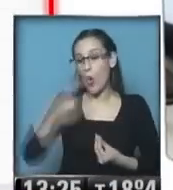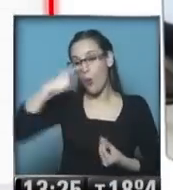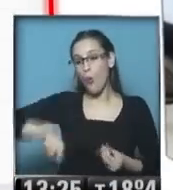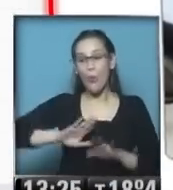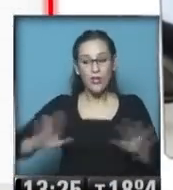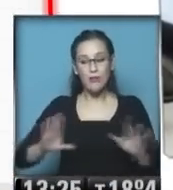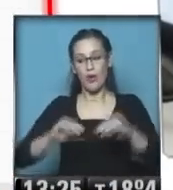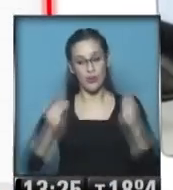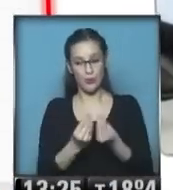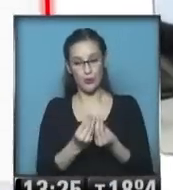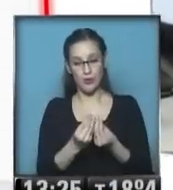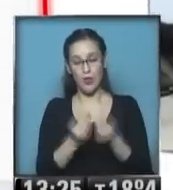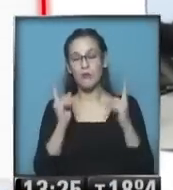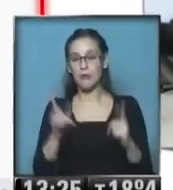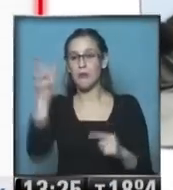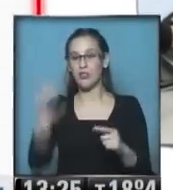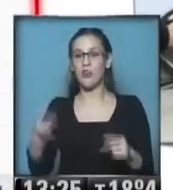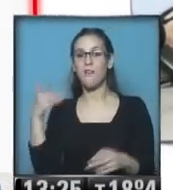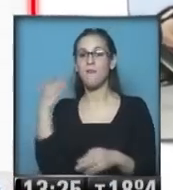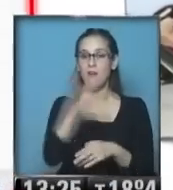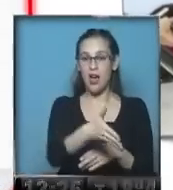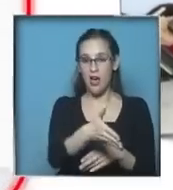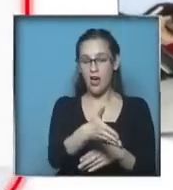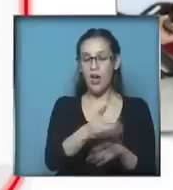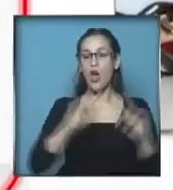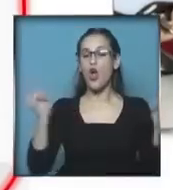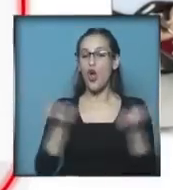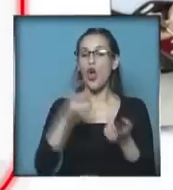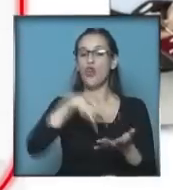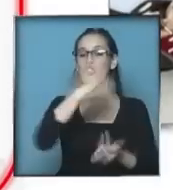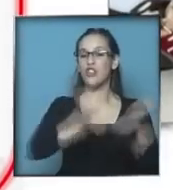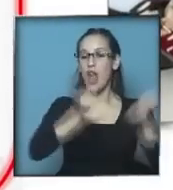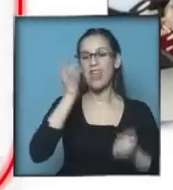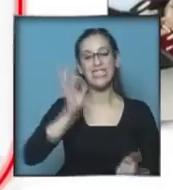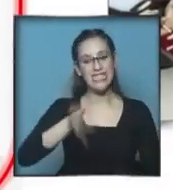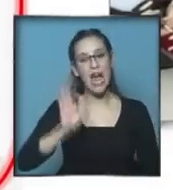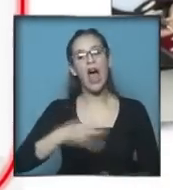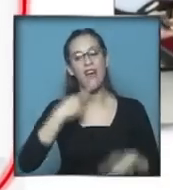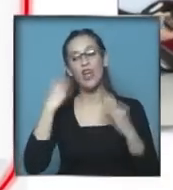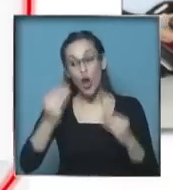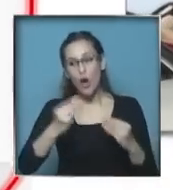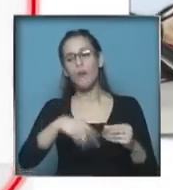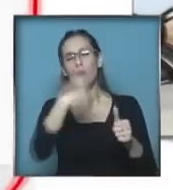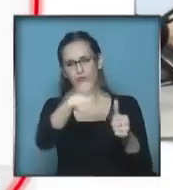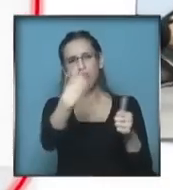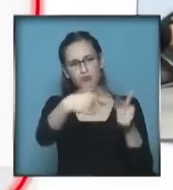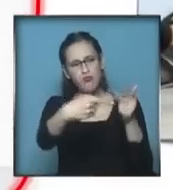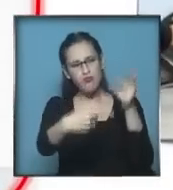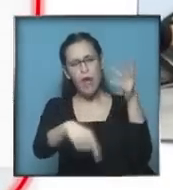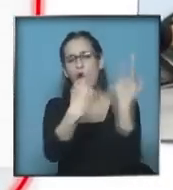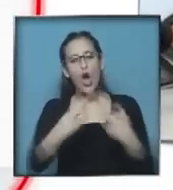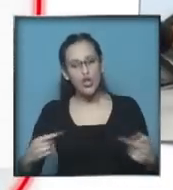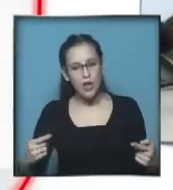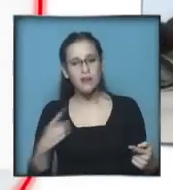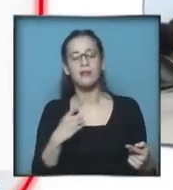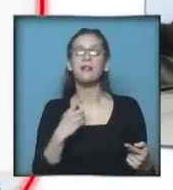que eh quien va a ir a la concesionaria sabe por cada uno de los conceptos como les decía alistamiento flete patentamiento y otros